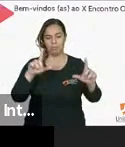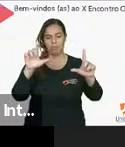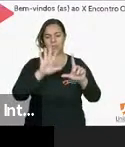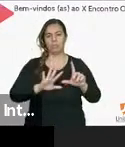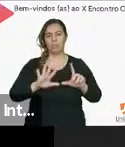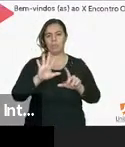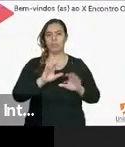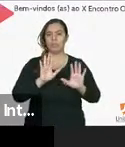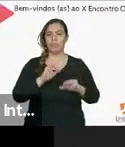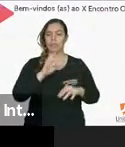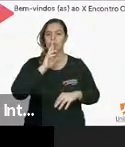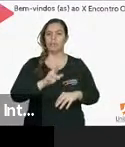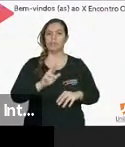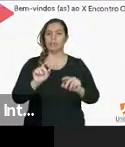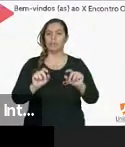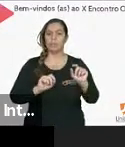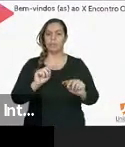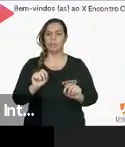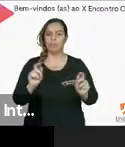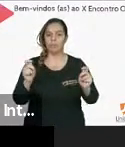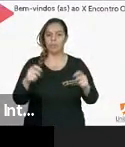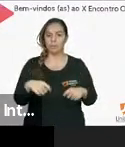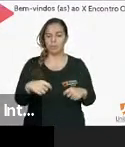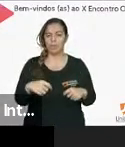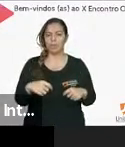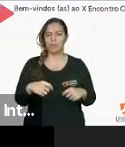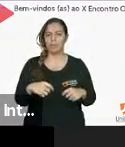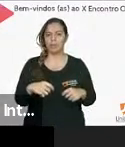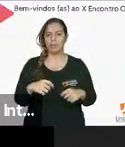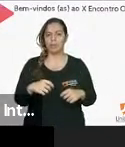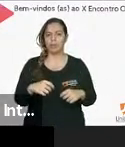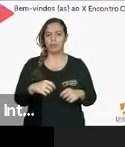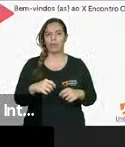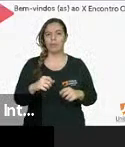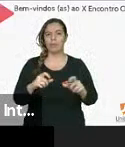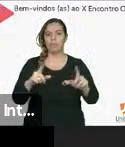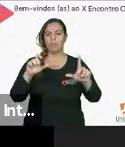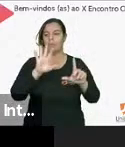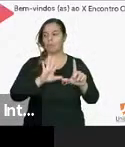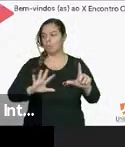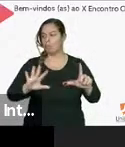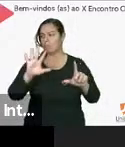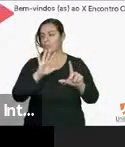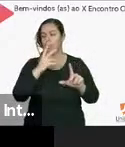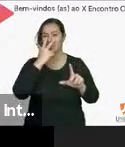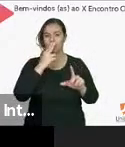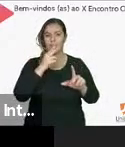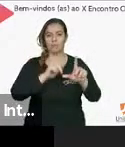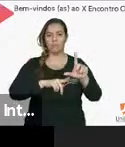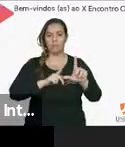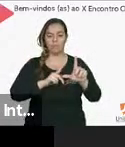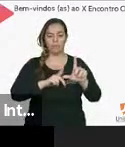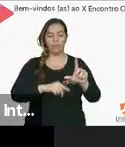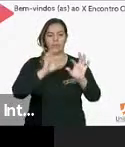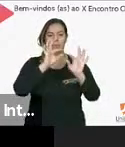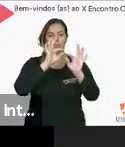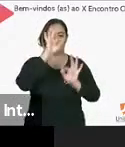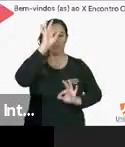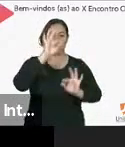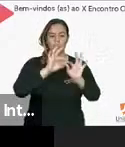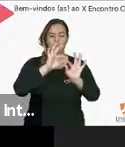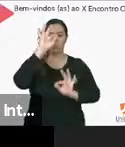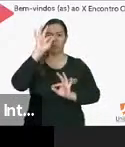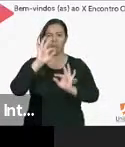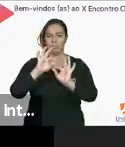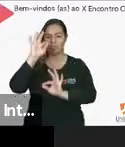resulta, que puede resultar gráfica o didáctica. Ah, es la sopa de letras.